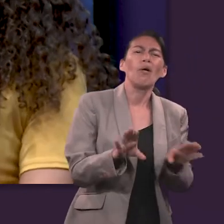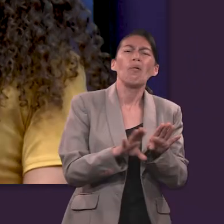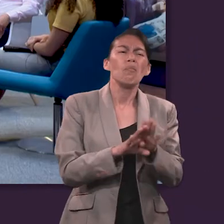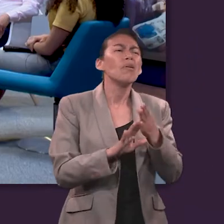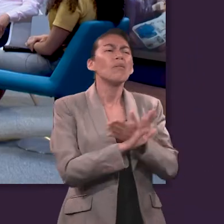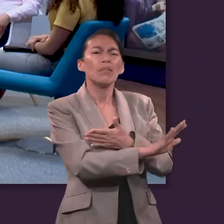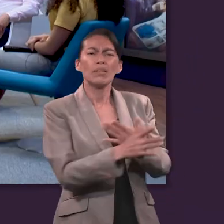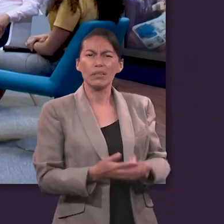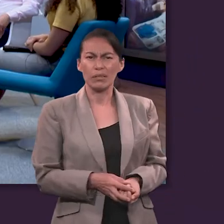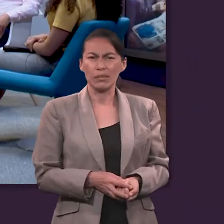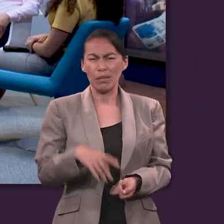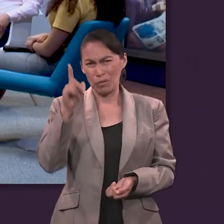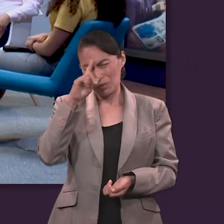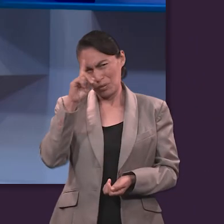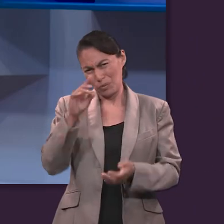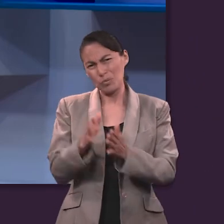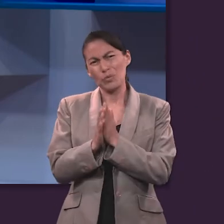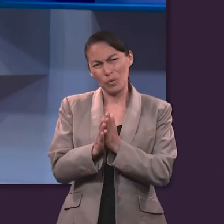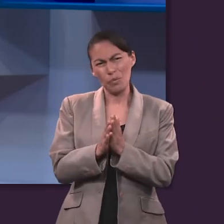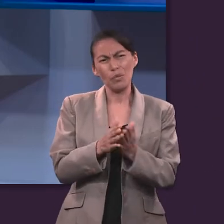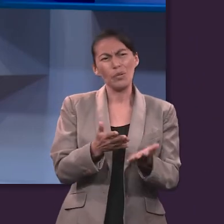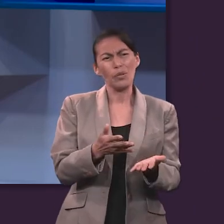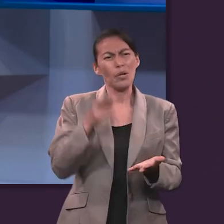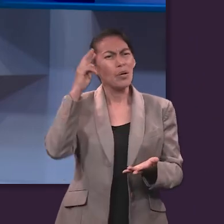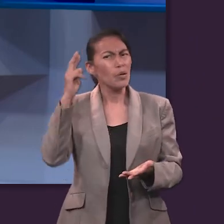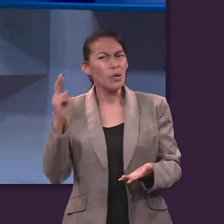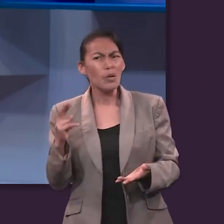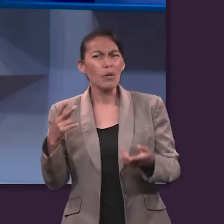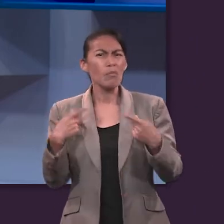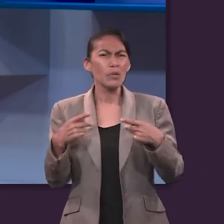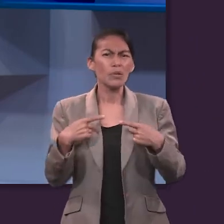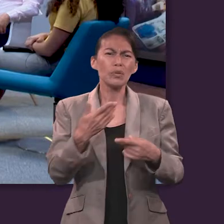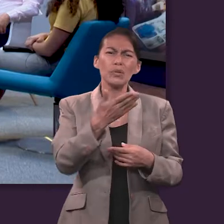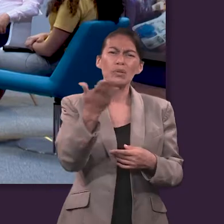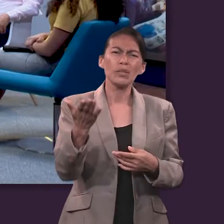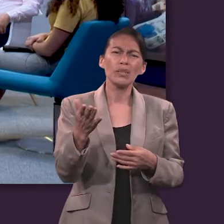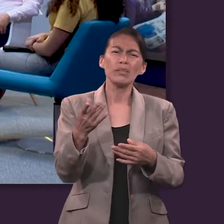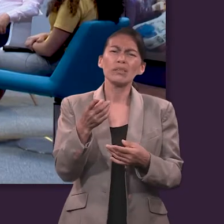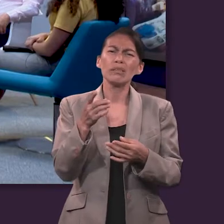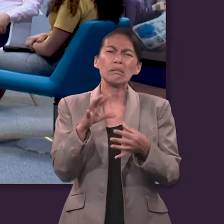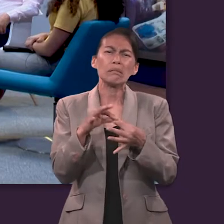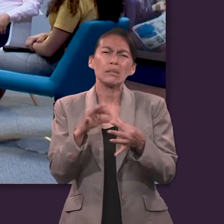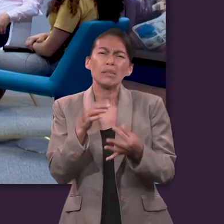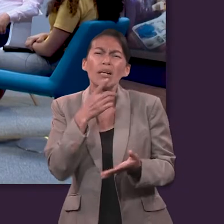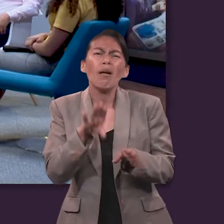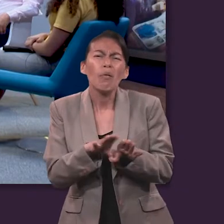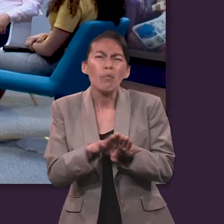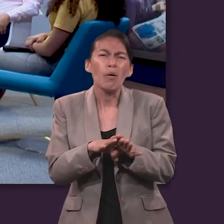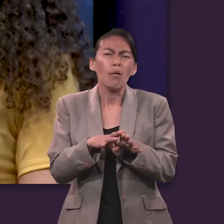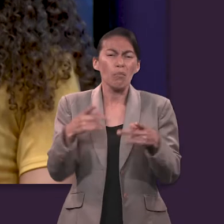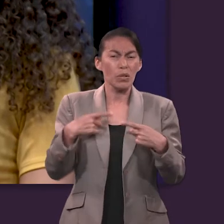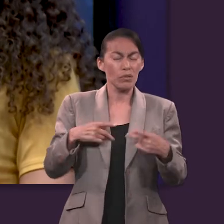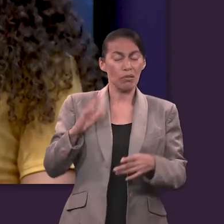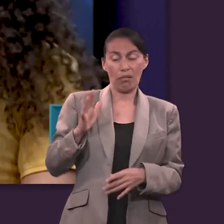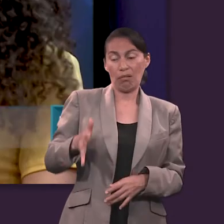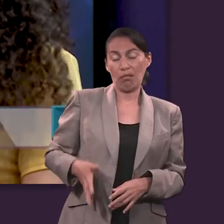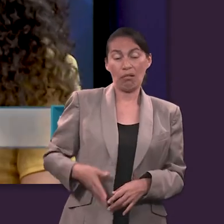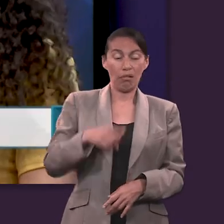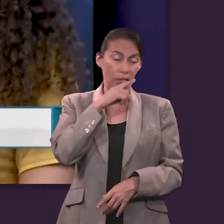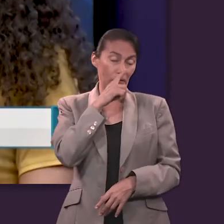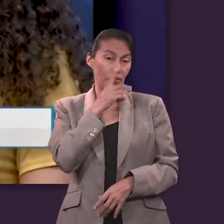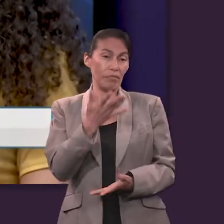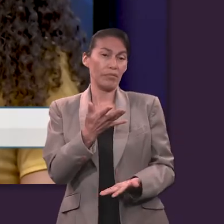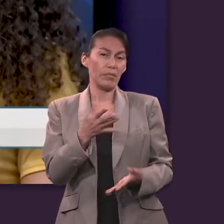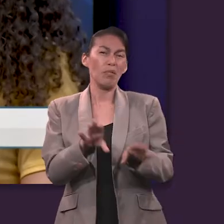los amigos que nos ven y que nos escuchan? ¿Cómo podemos ayudar a los orgullosos a ser más dóciles? Debemos empezar,